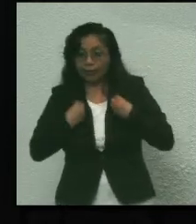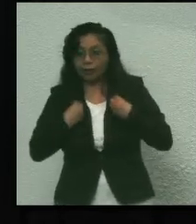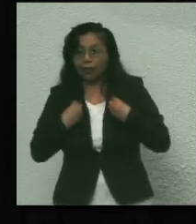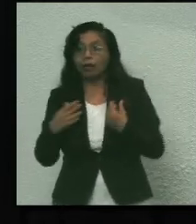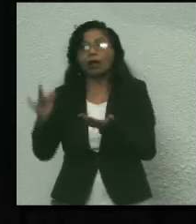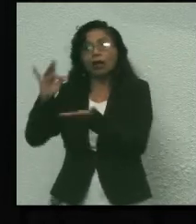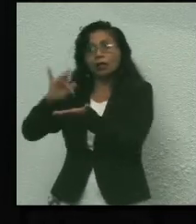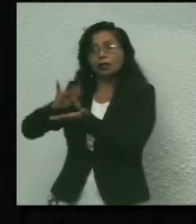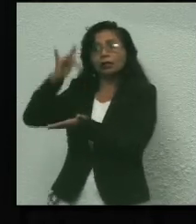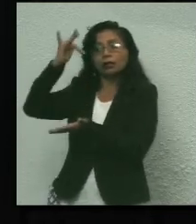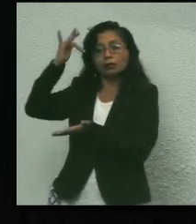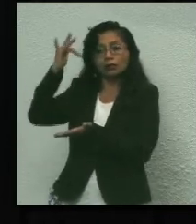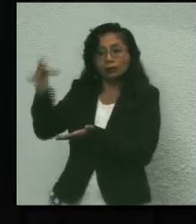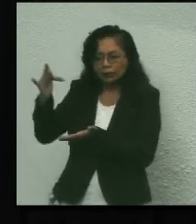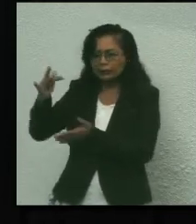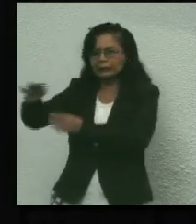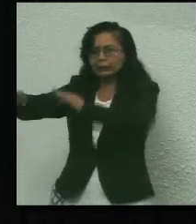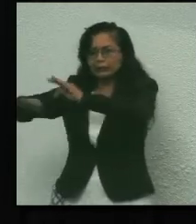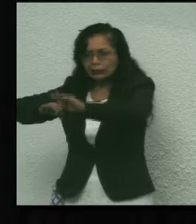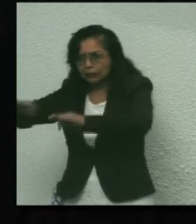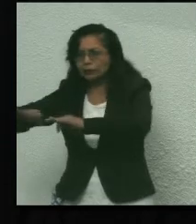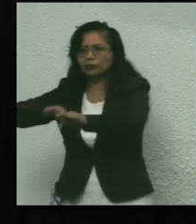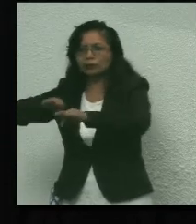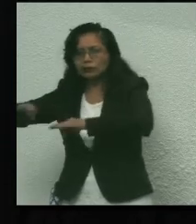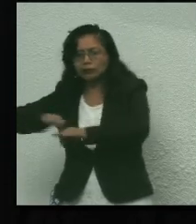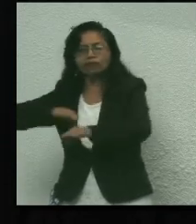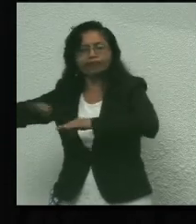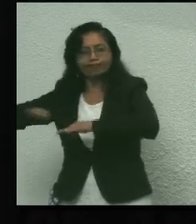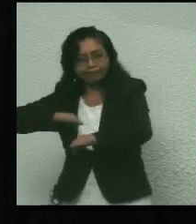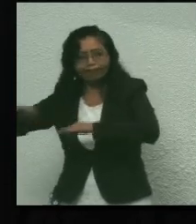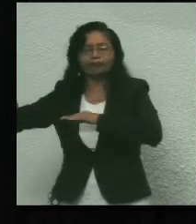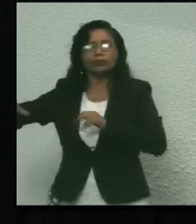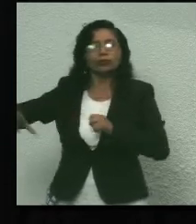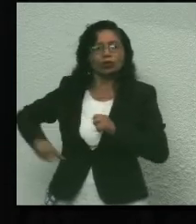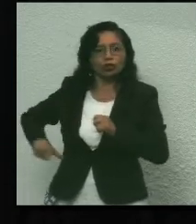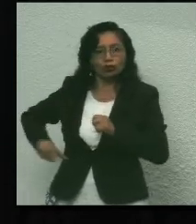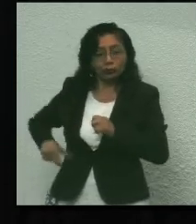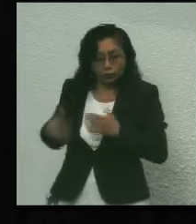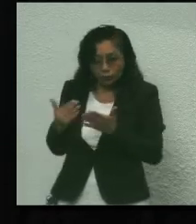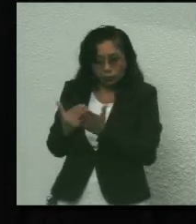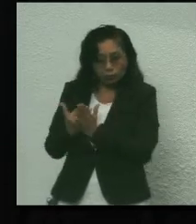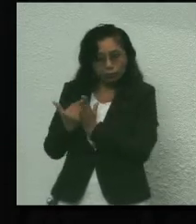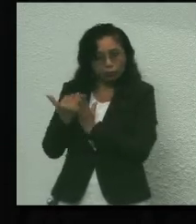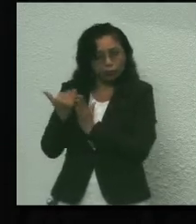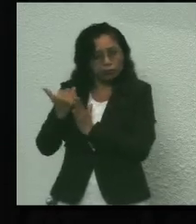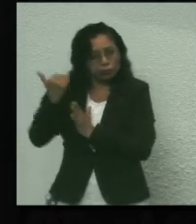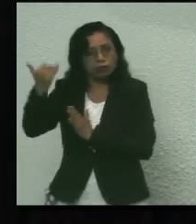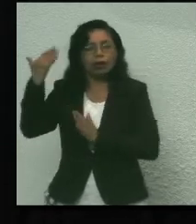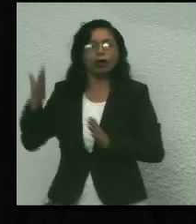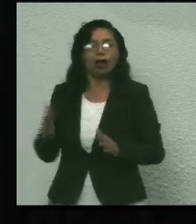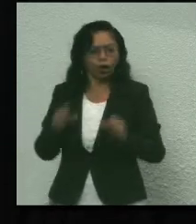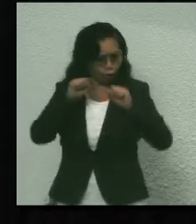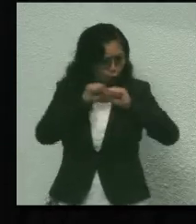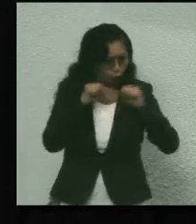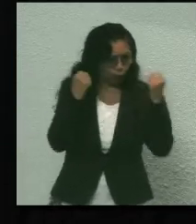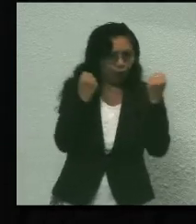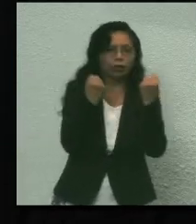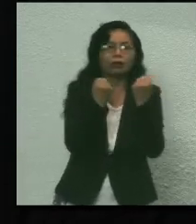gracias al trabajo sin pausa que el gobierno del Estado, juntamente con la sociedad